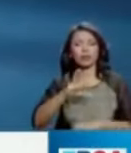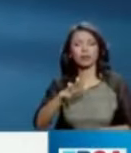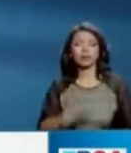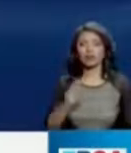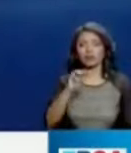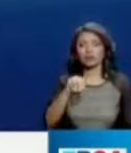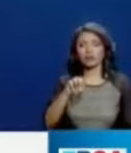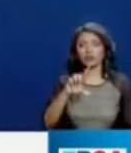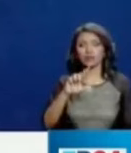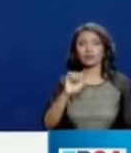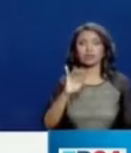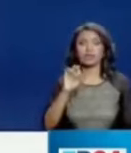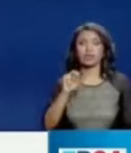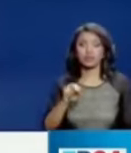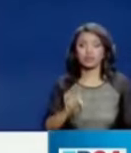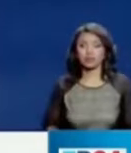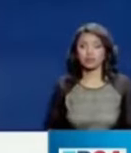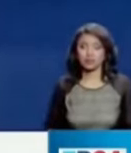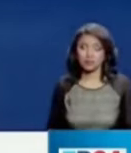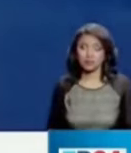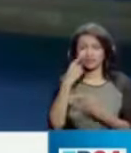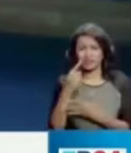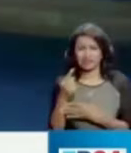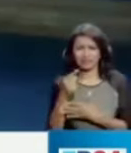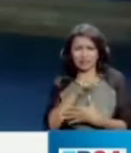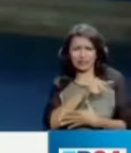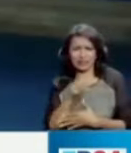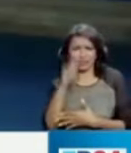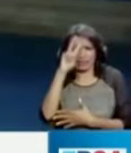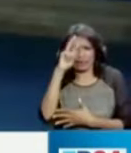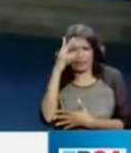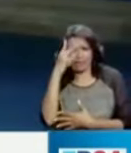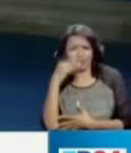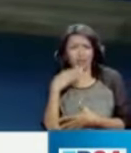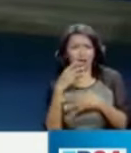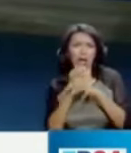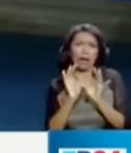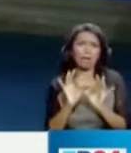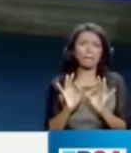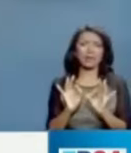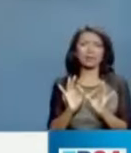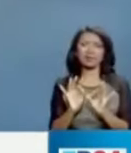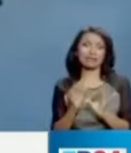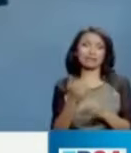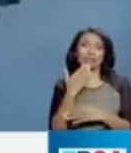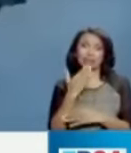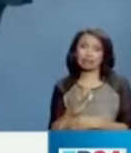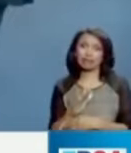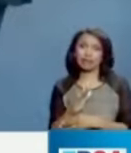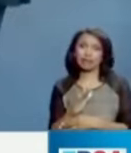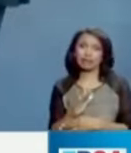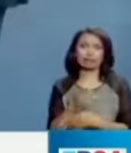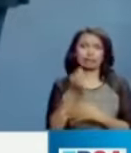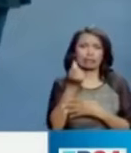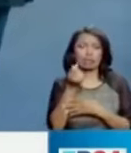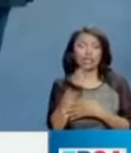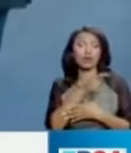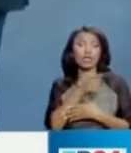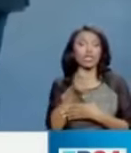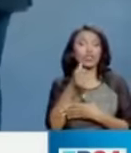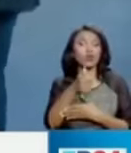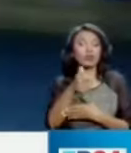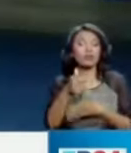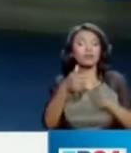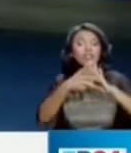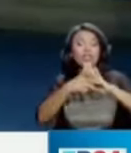como el caso del señor Mulino, que también mencionaste, que no lo escogió nadie porque todos los candidatos que están postulados por partido